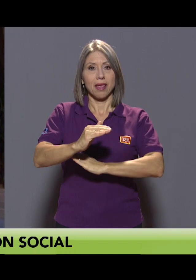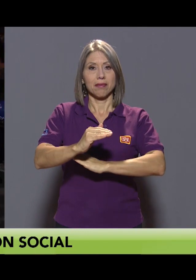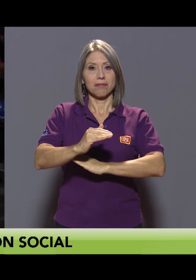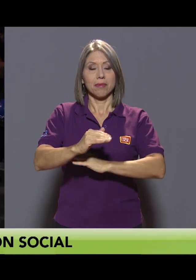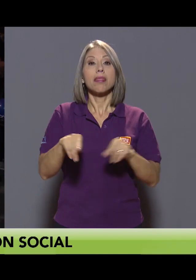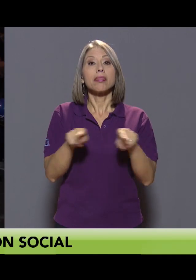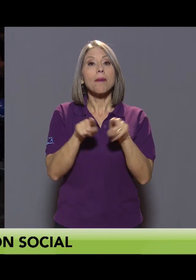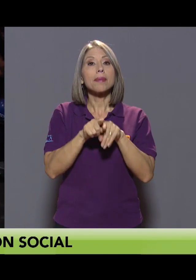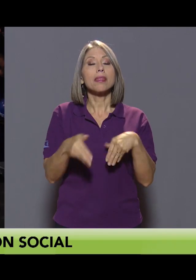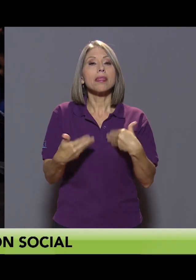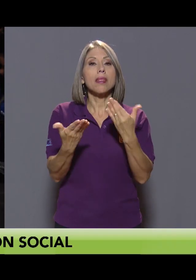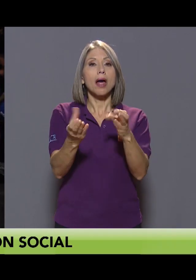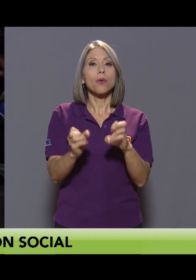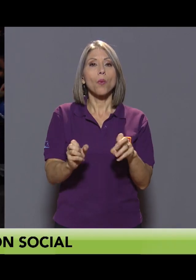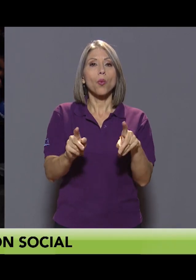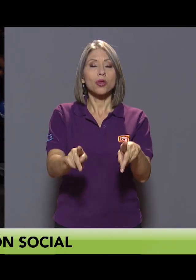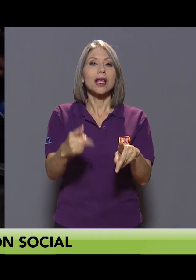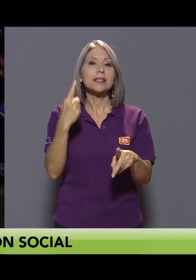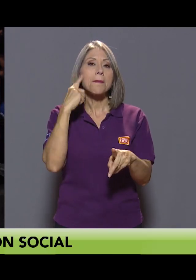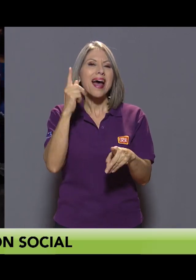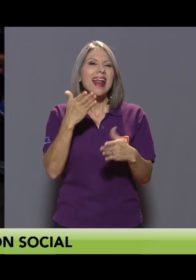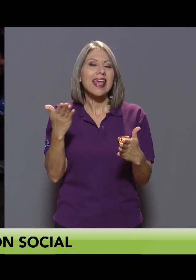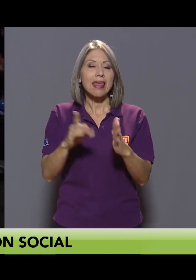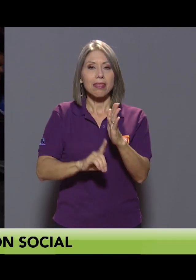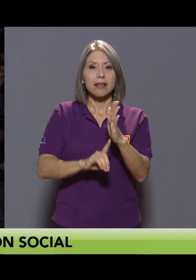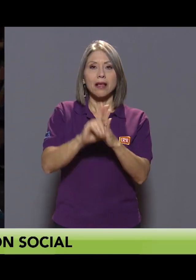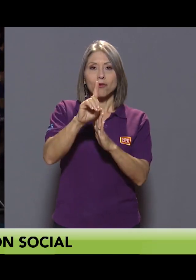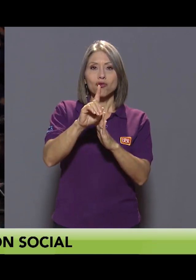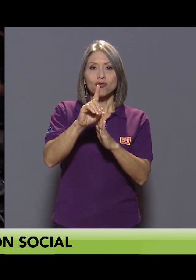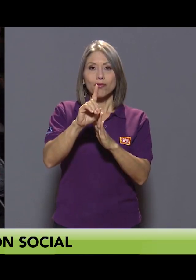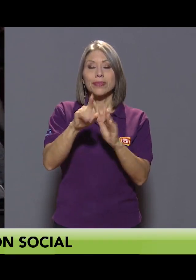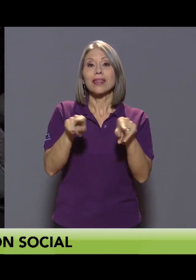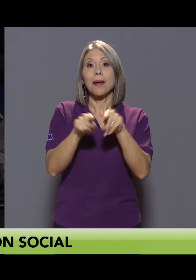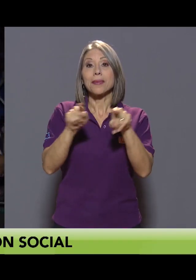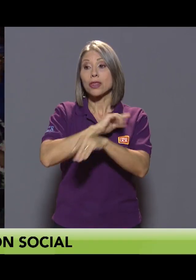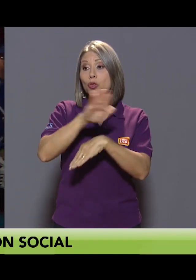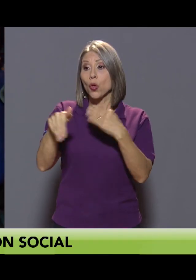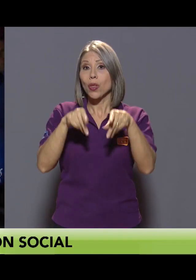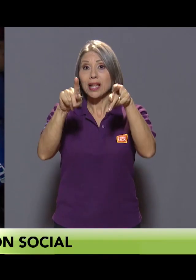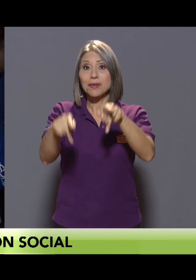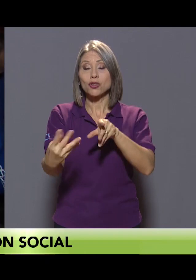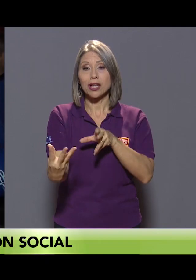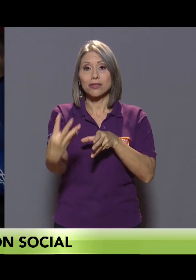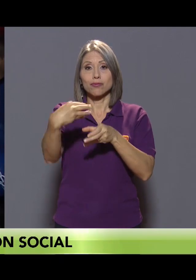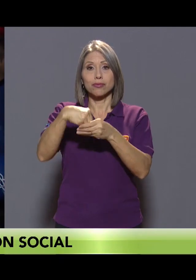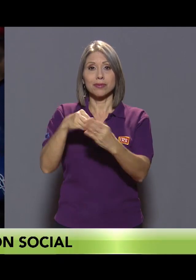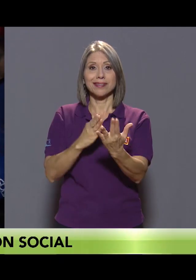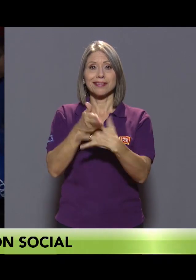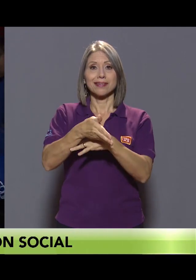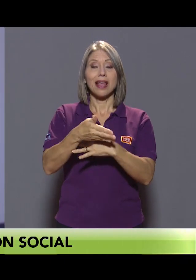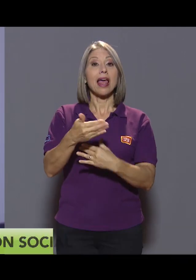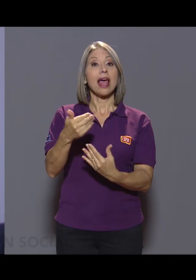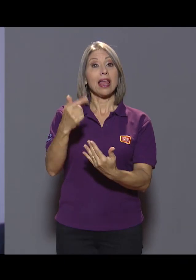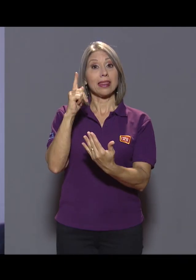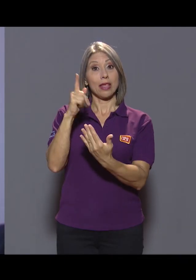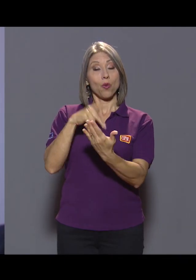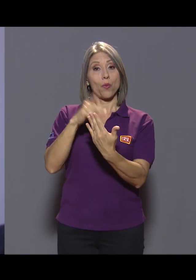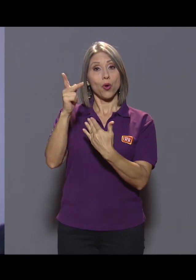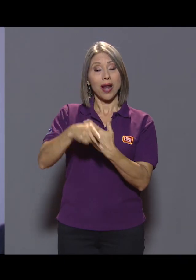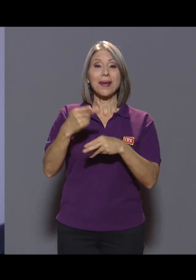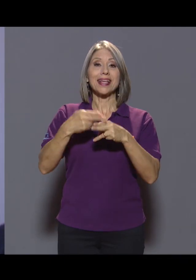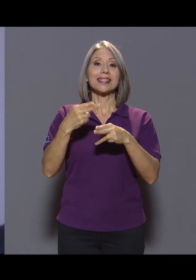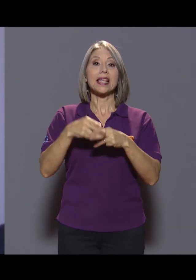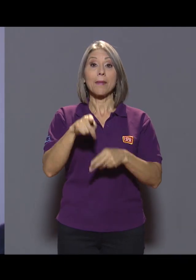así como propiciar espacios que permitan el desarrollo y el acceso para todas las personas. Tengo un programa que se llama